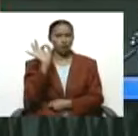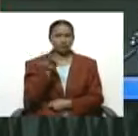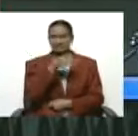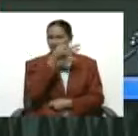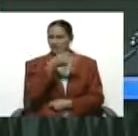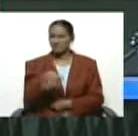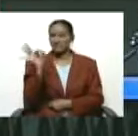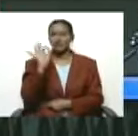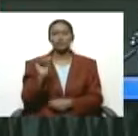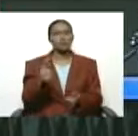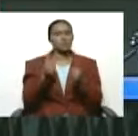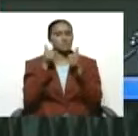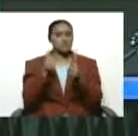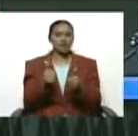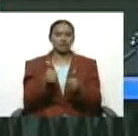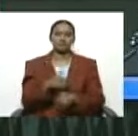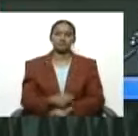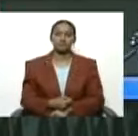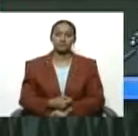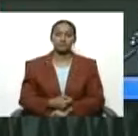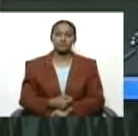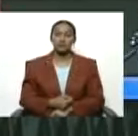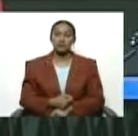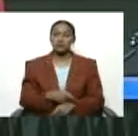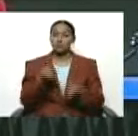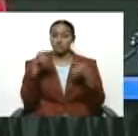bien. Cuidando los detalles.